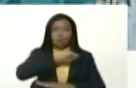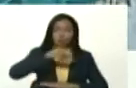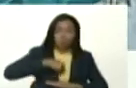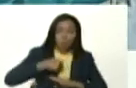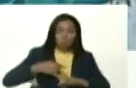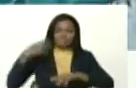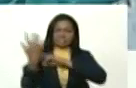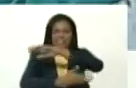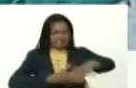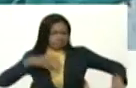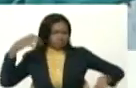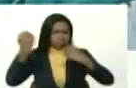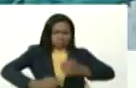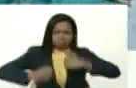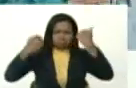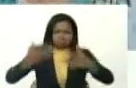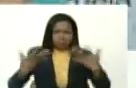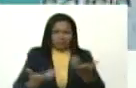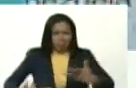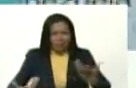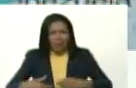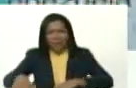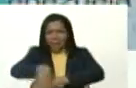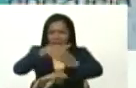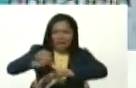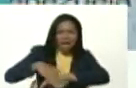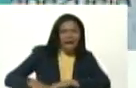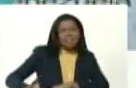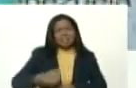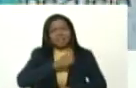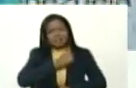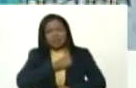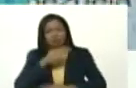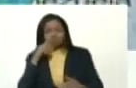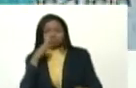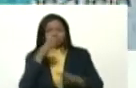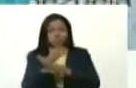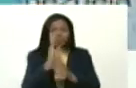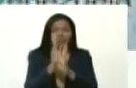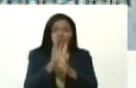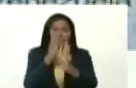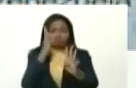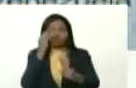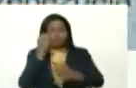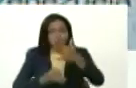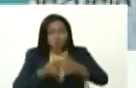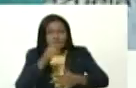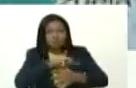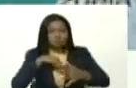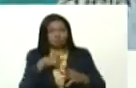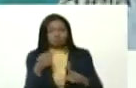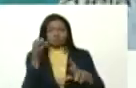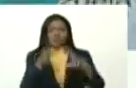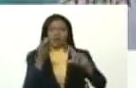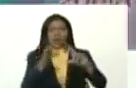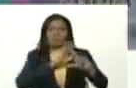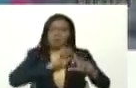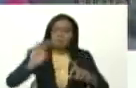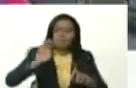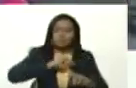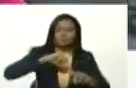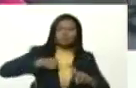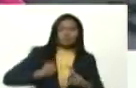los guarimberos sus guarimbas en Chacao, nosotros hacíamos la cola para inscribirnos y sacarnos el carnet de la